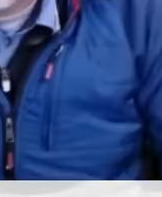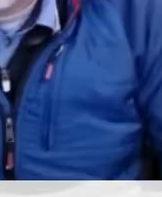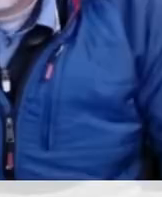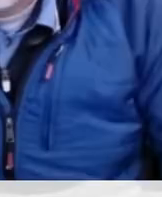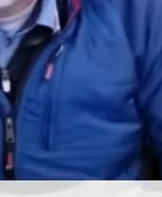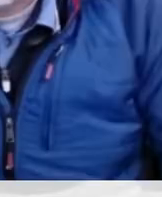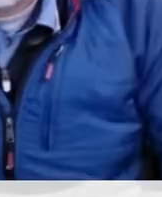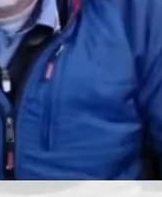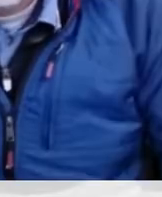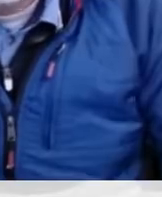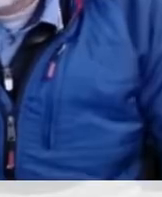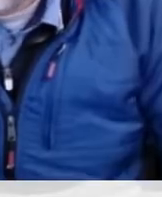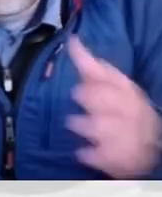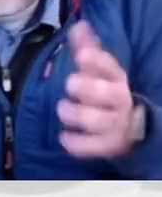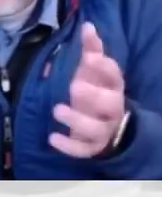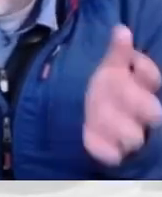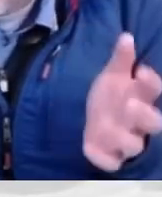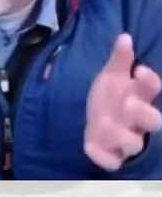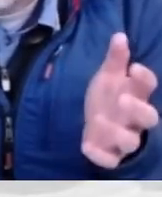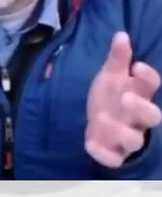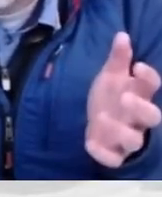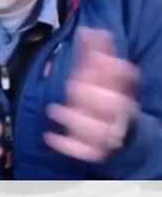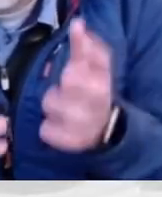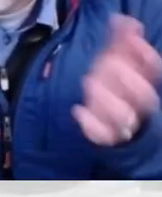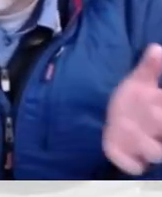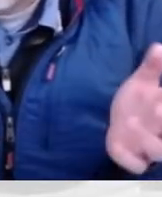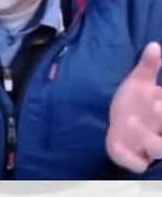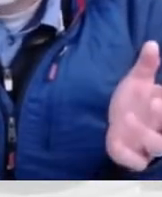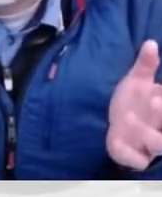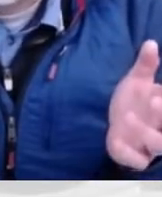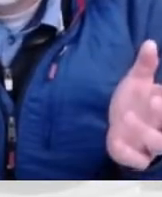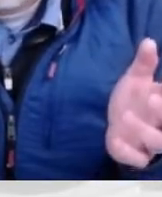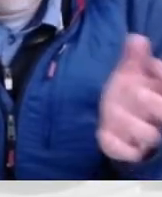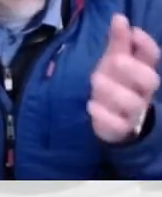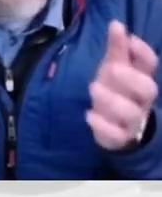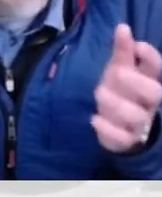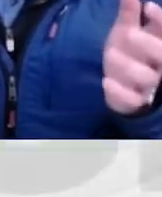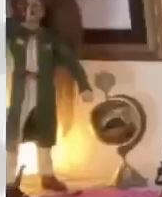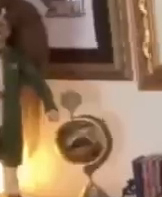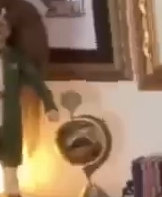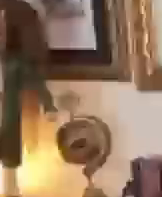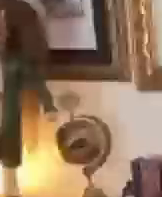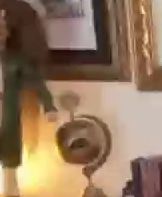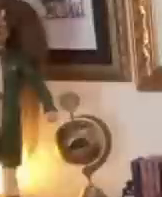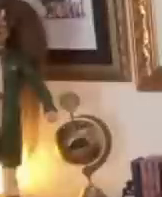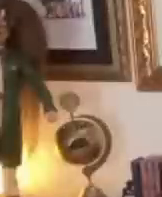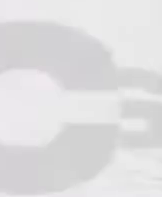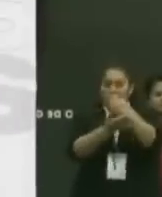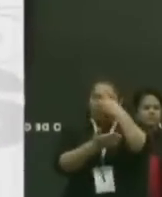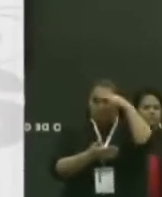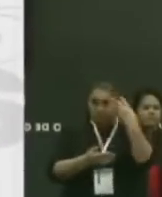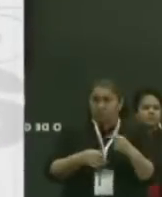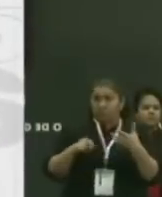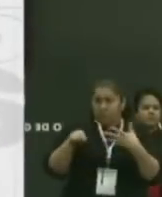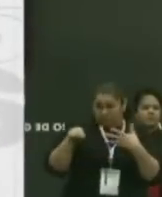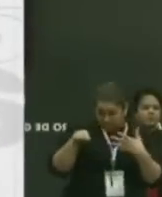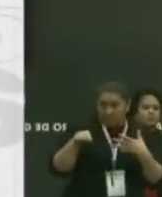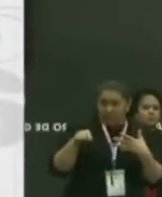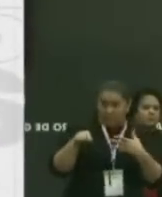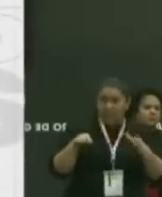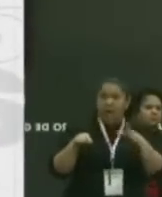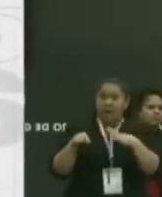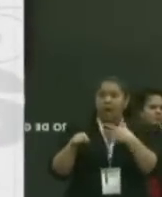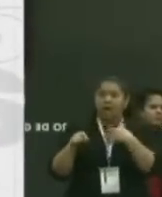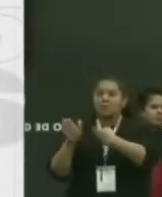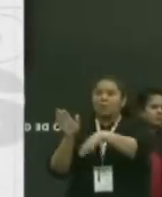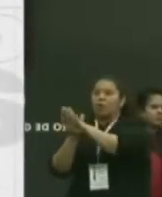de Anabel Hernández, que más bien se quedan ya en la revista del corazón. Lo digo con mucha tristeza, porque en algún momento creímos en la